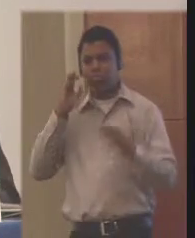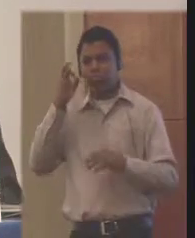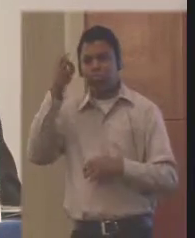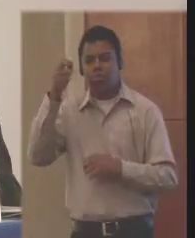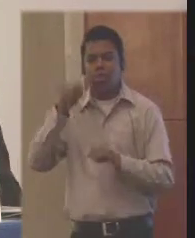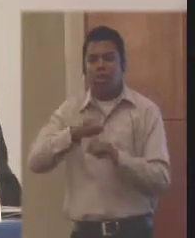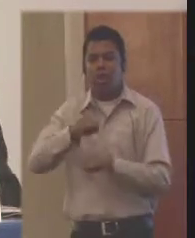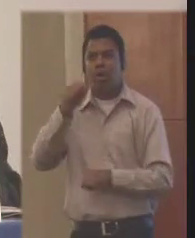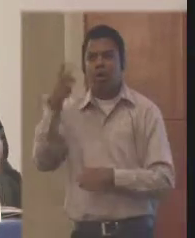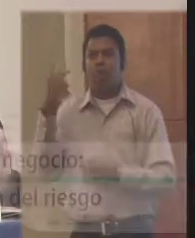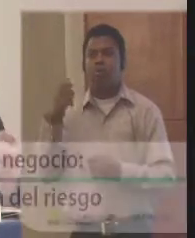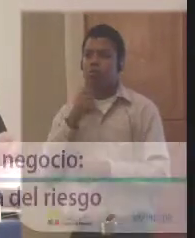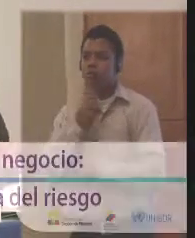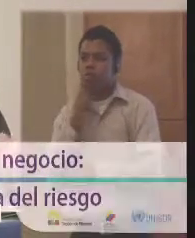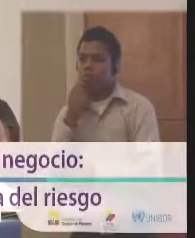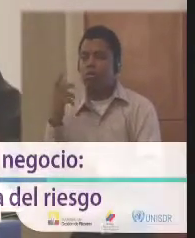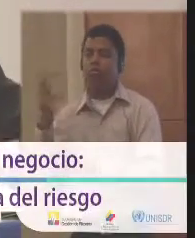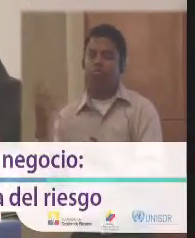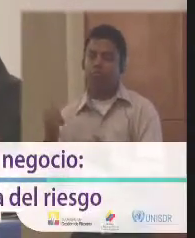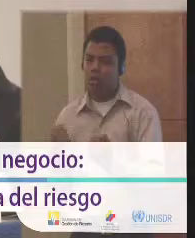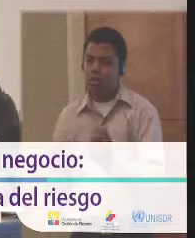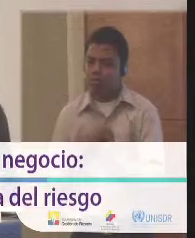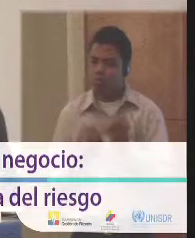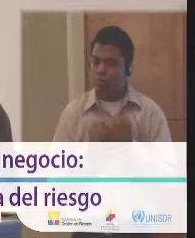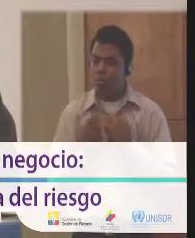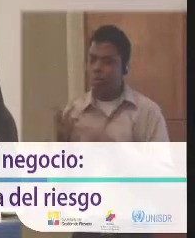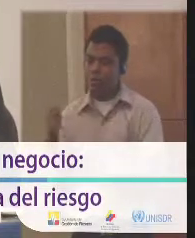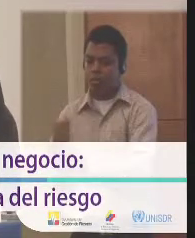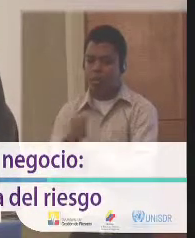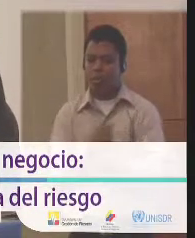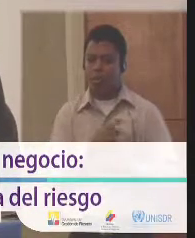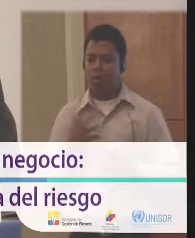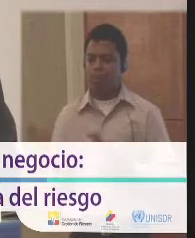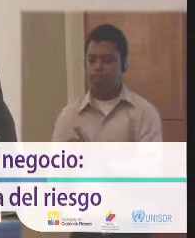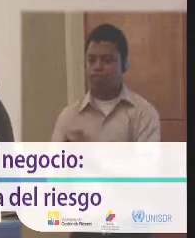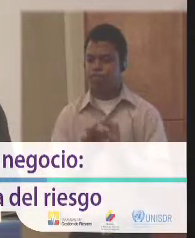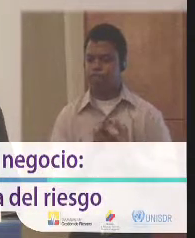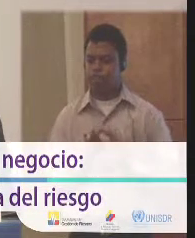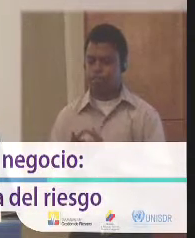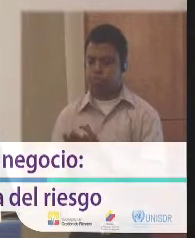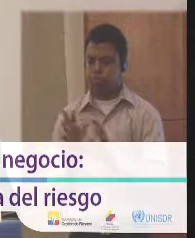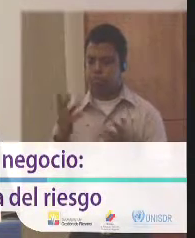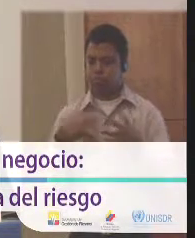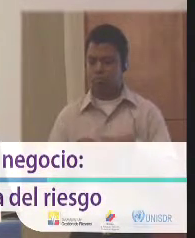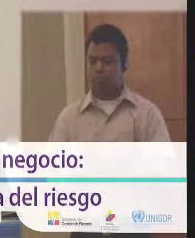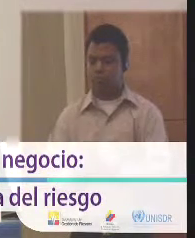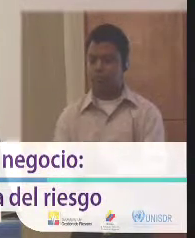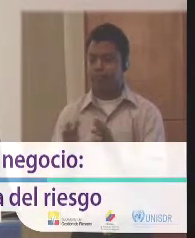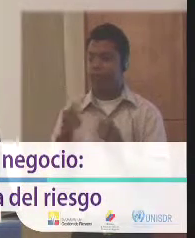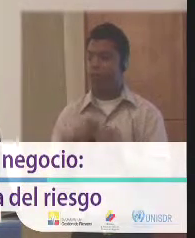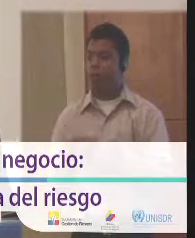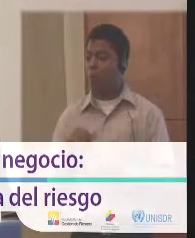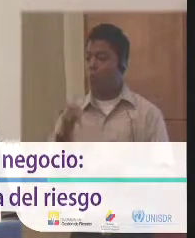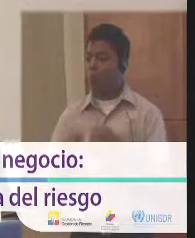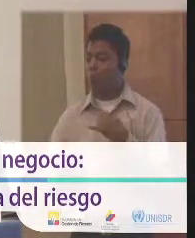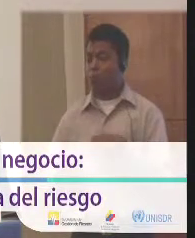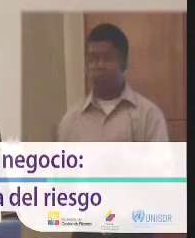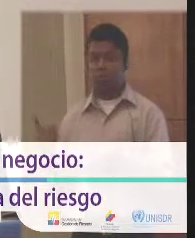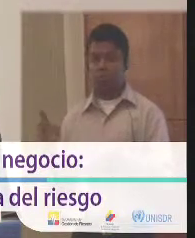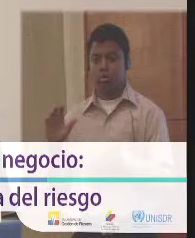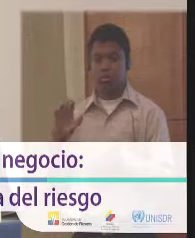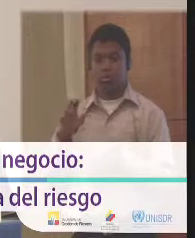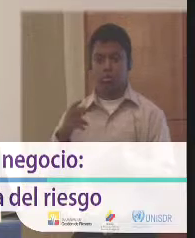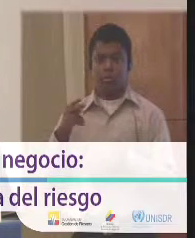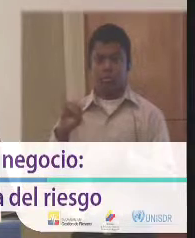cooperación y de trabajo. Finalmente, tuvimos la presentación de Jack Radish de OECD, que presenta